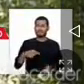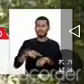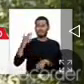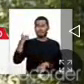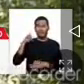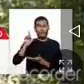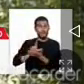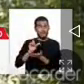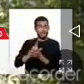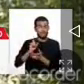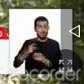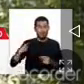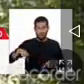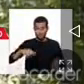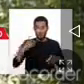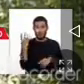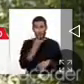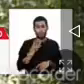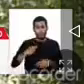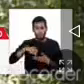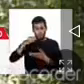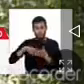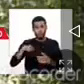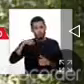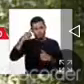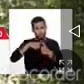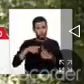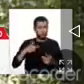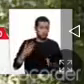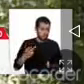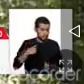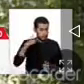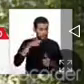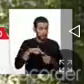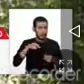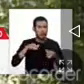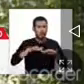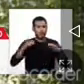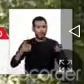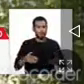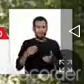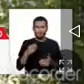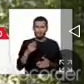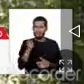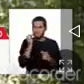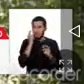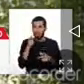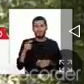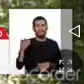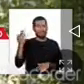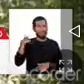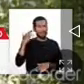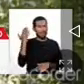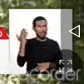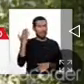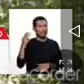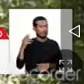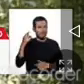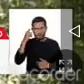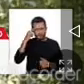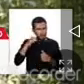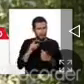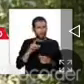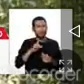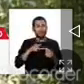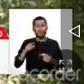Lima, los cuatro socios de la alianza, recuerdo que por cierto era una mesa muy curiosa, no recuerdo si el presidente Alan García, probablemente no,